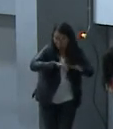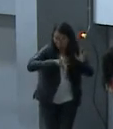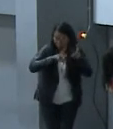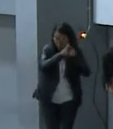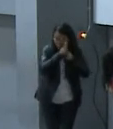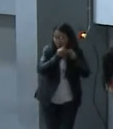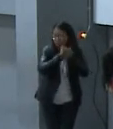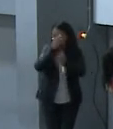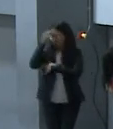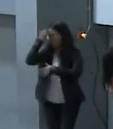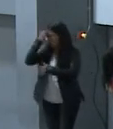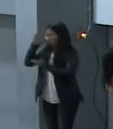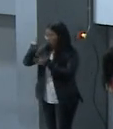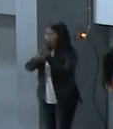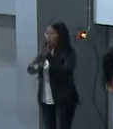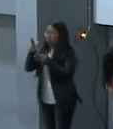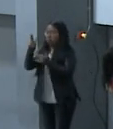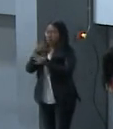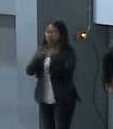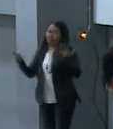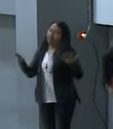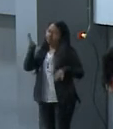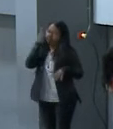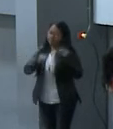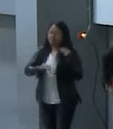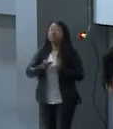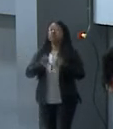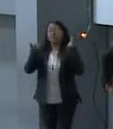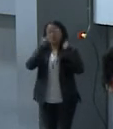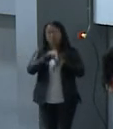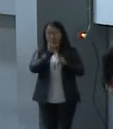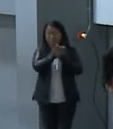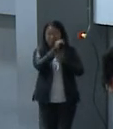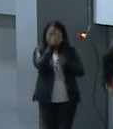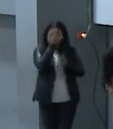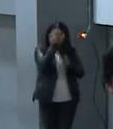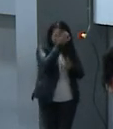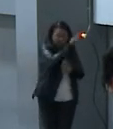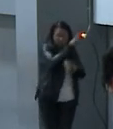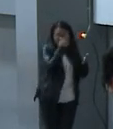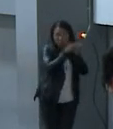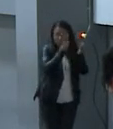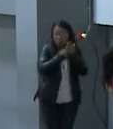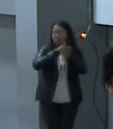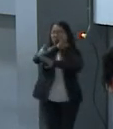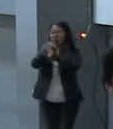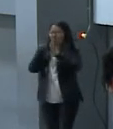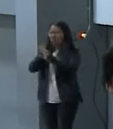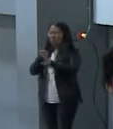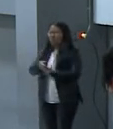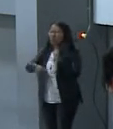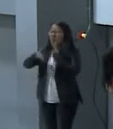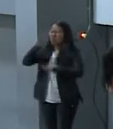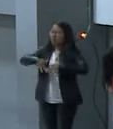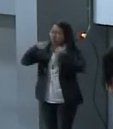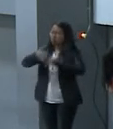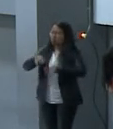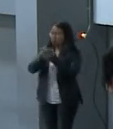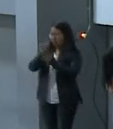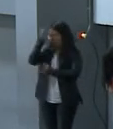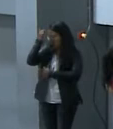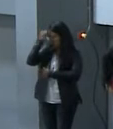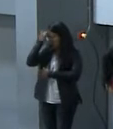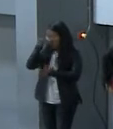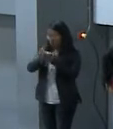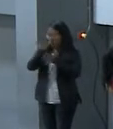mencionamos. Con base en esto, se acordó que nuestro pliego de solicitudes se centrara solo en formalización laboral docente